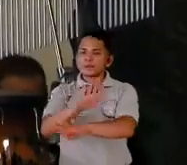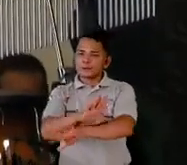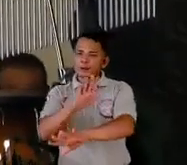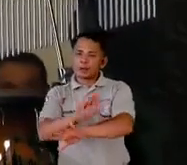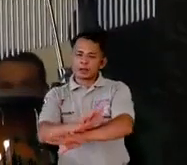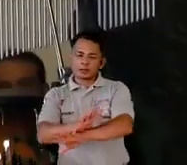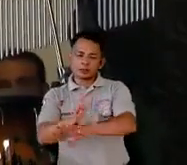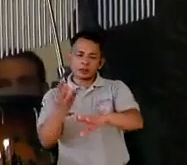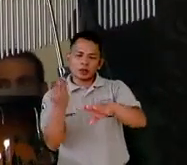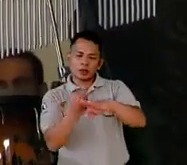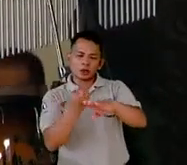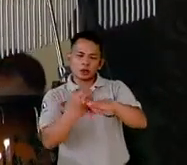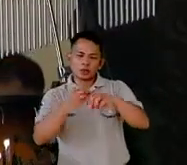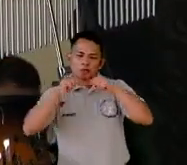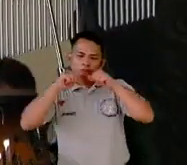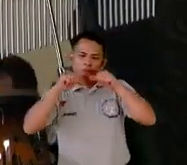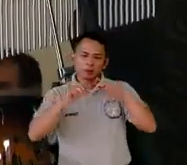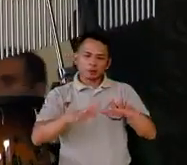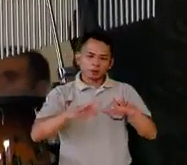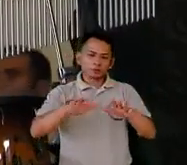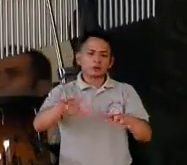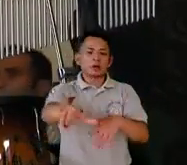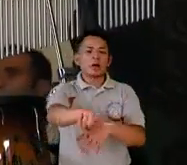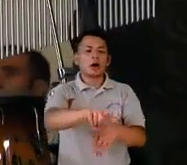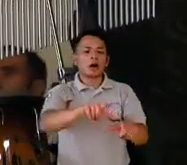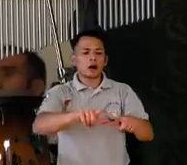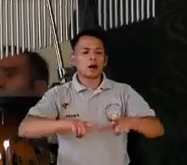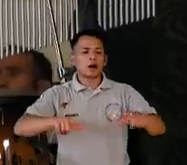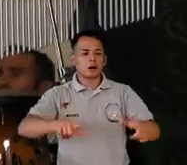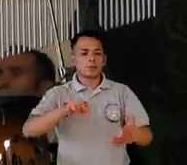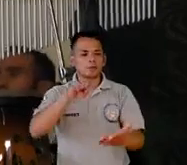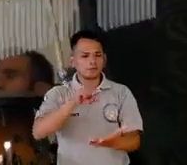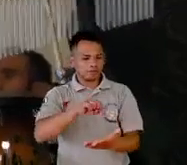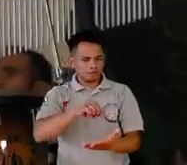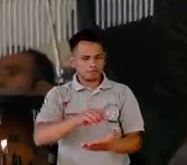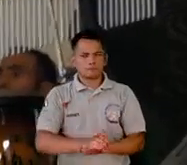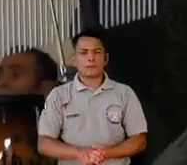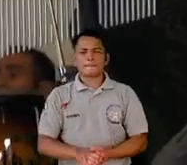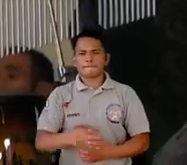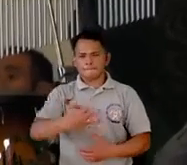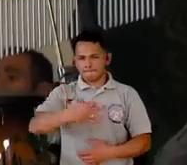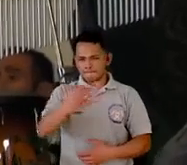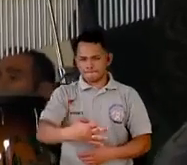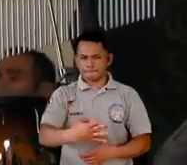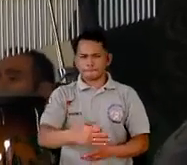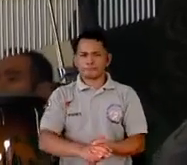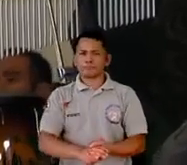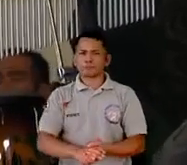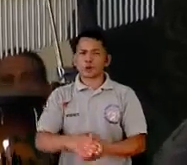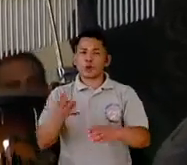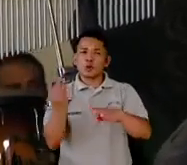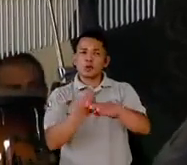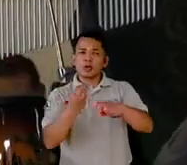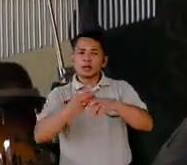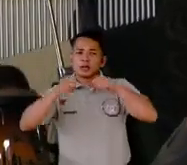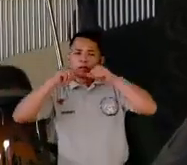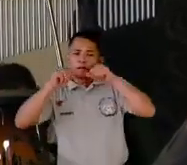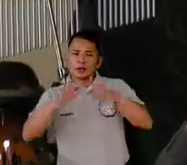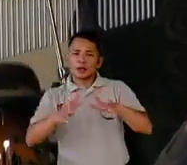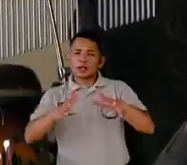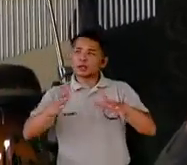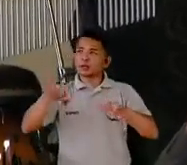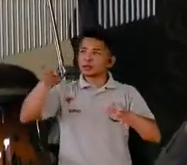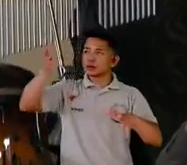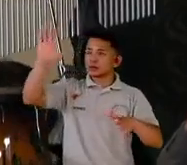iglesia bendecida en este lugar, ¿verdad? Una iglesia bendecida de parte del Señor